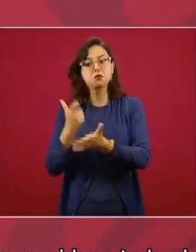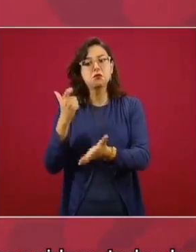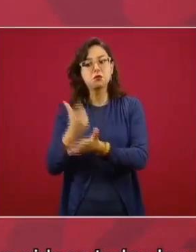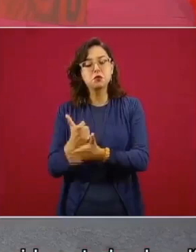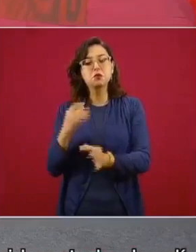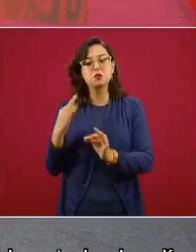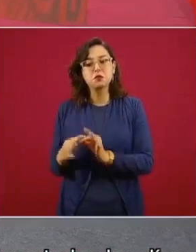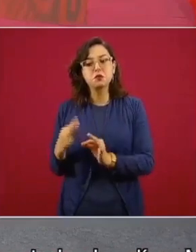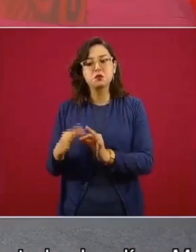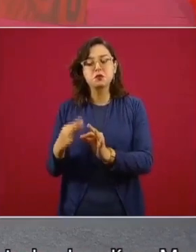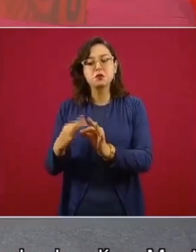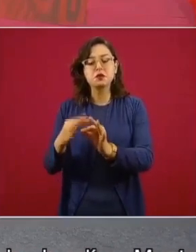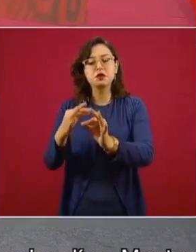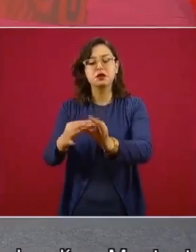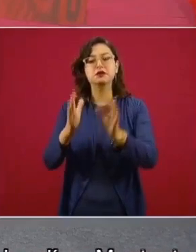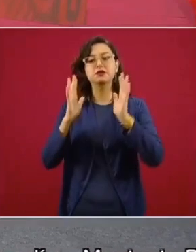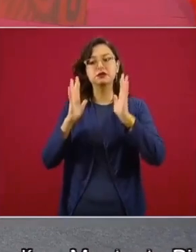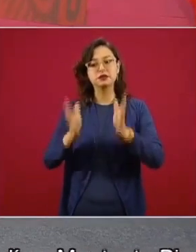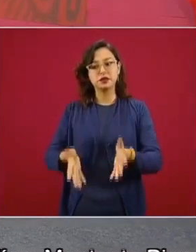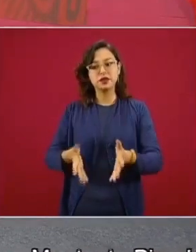corriente.